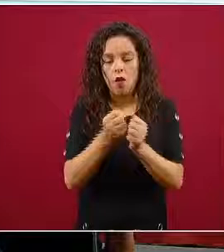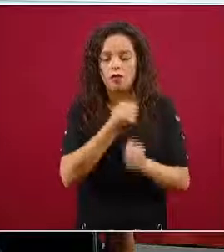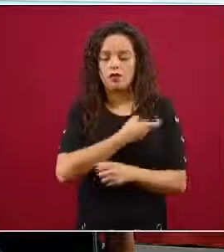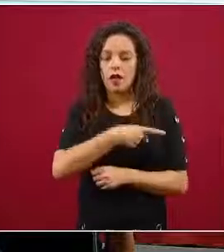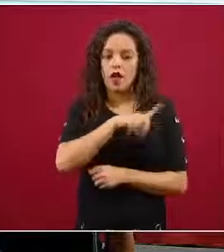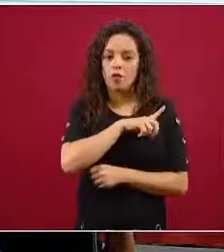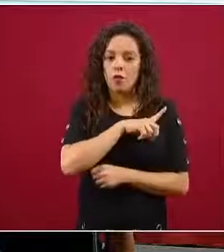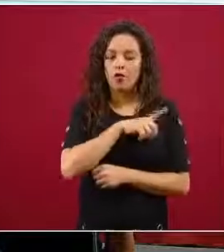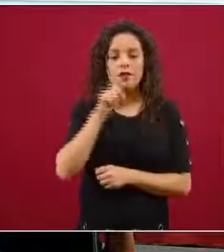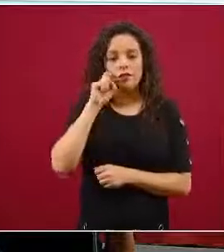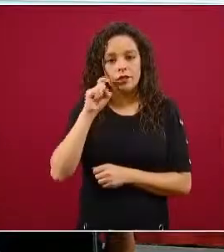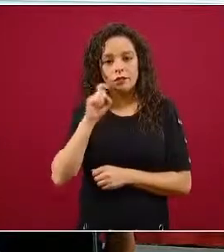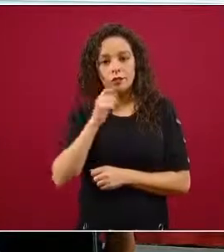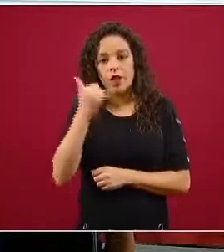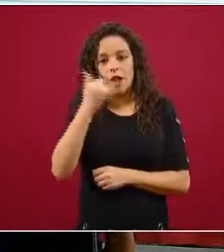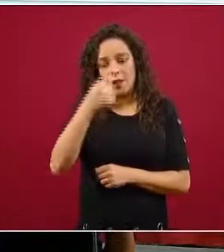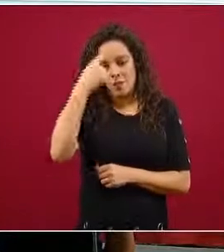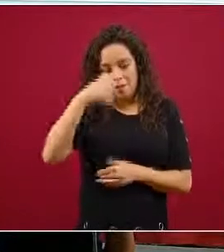favor.